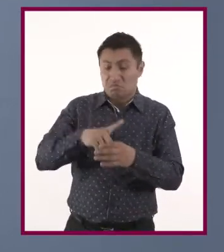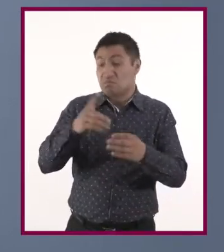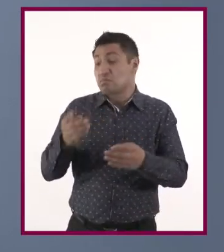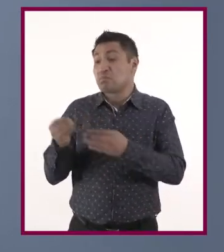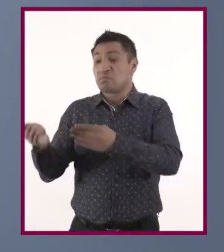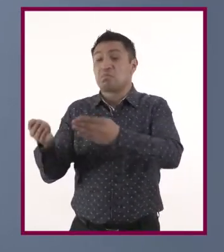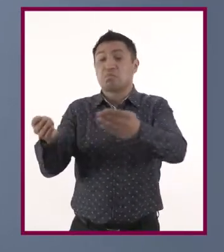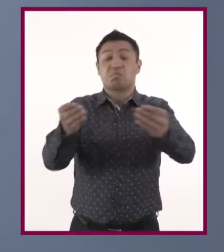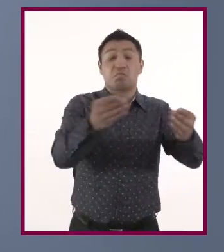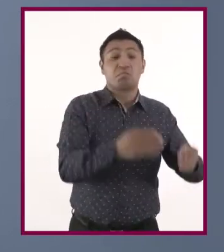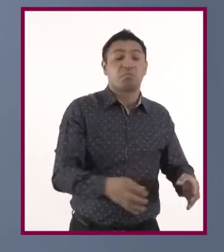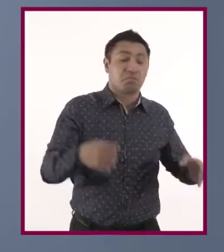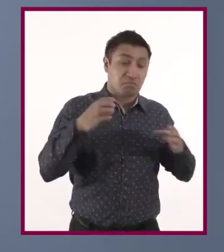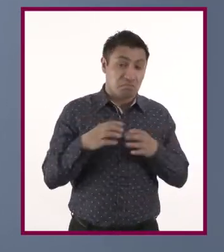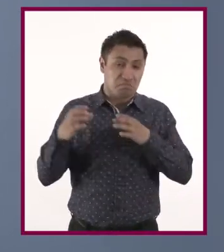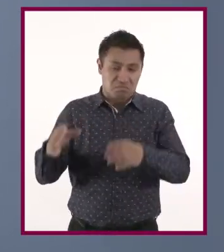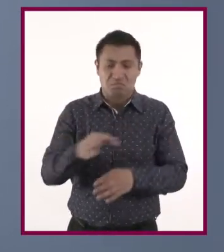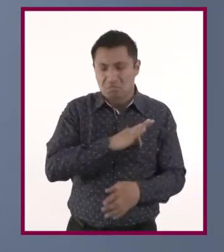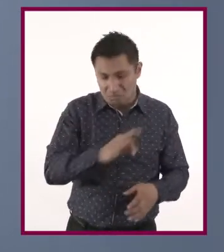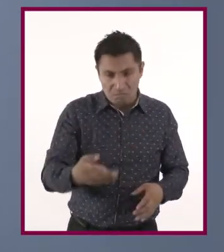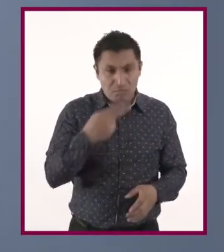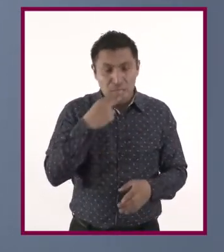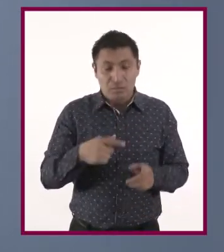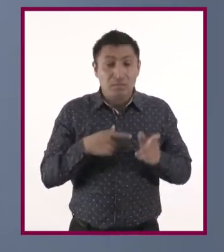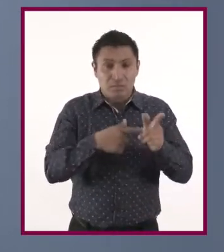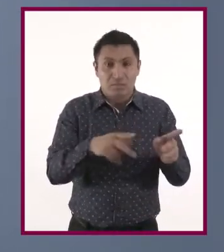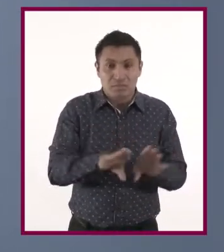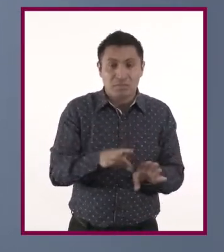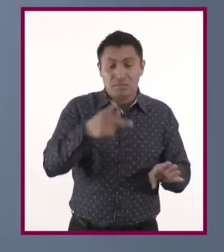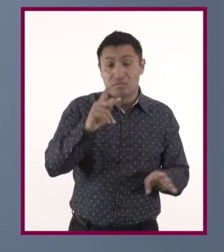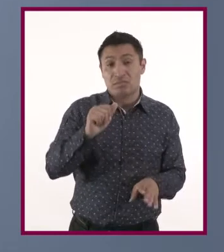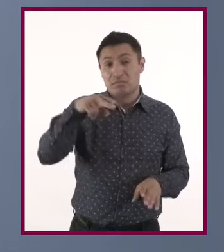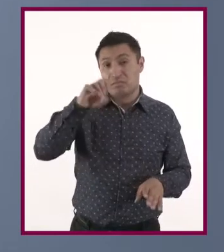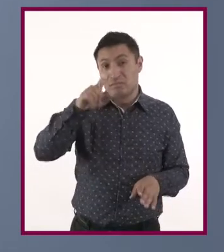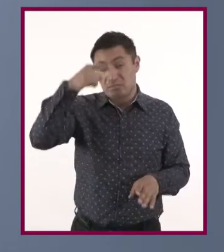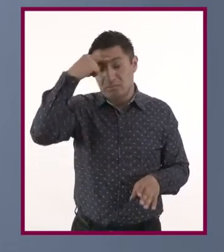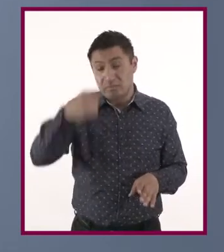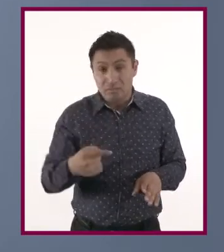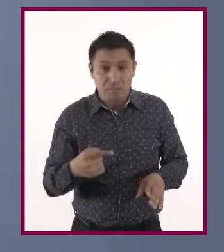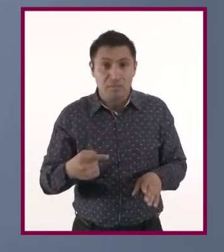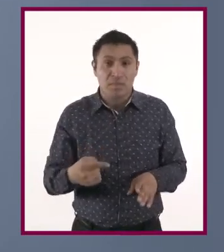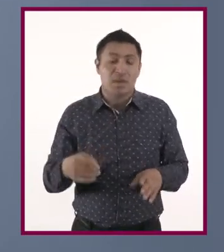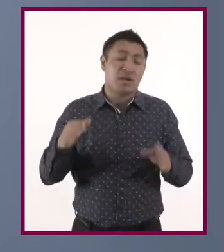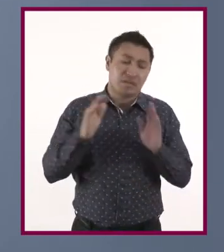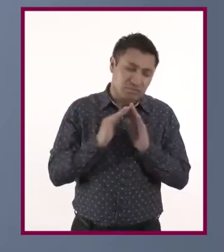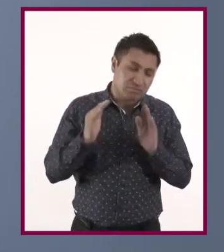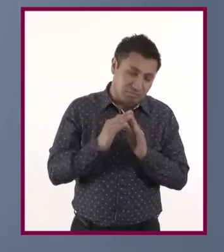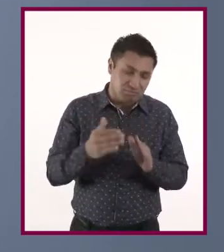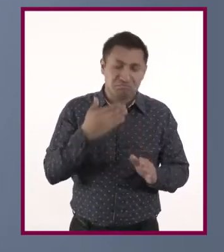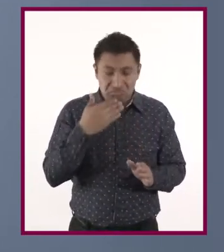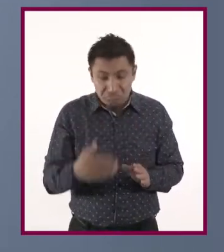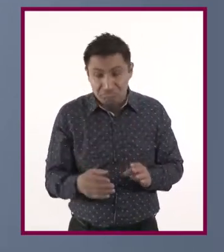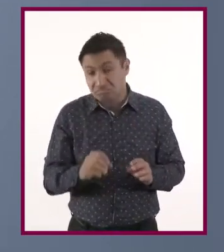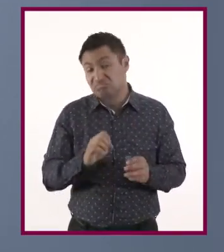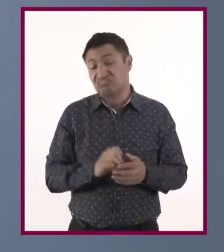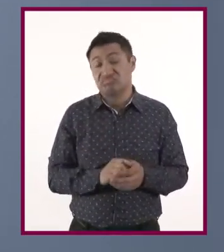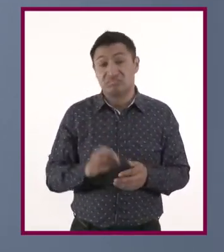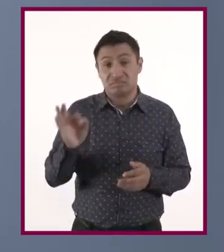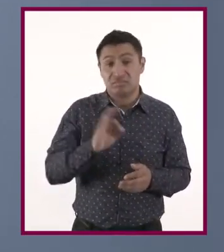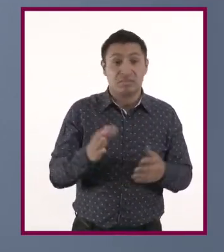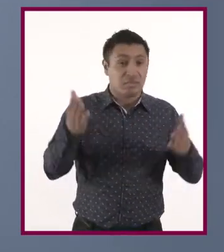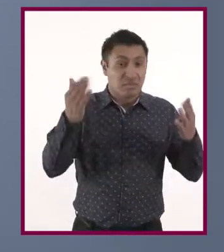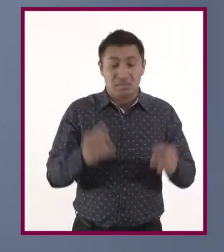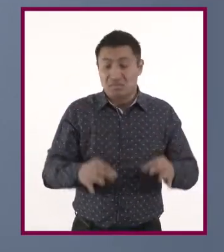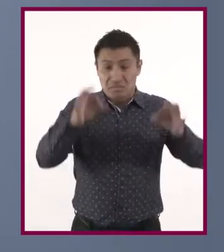comunidades, los cuales pueden seguir siendo usados como paneles solares para alimentar sus casas. Tal vez no